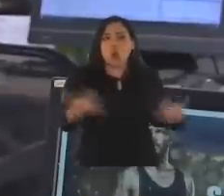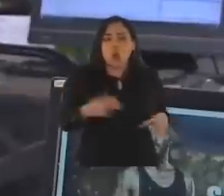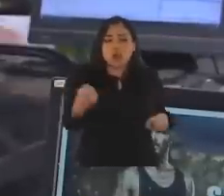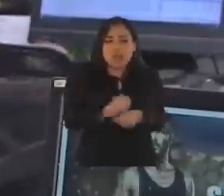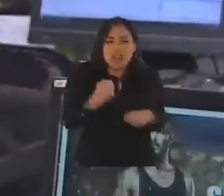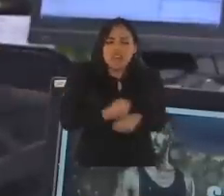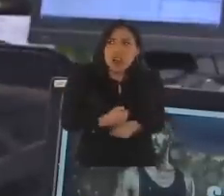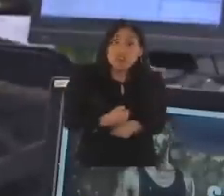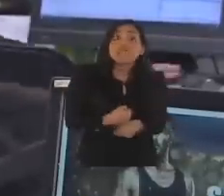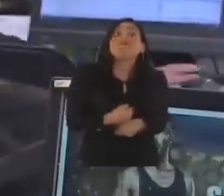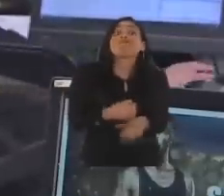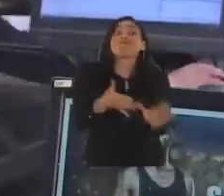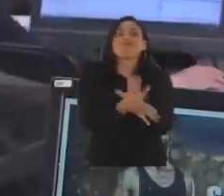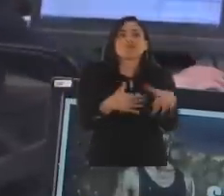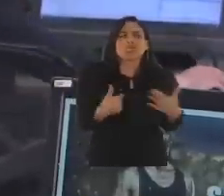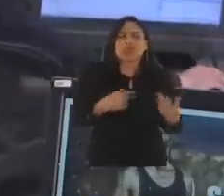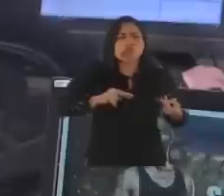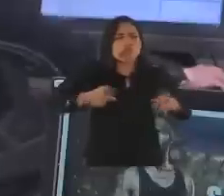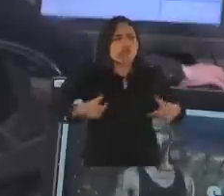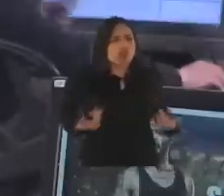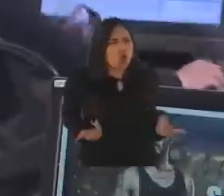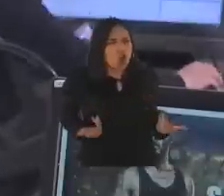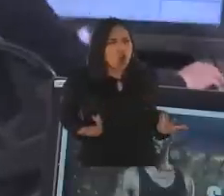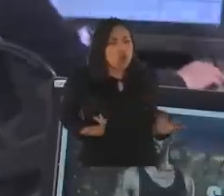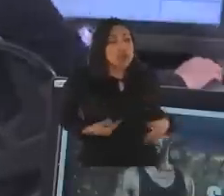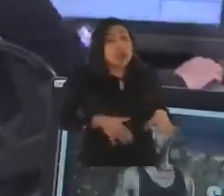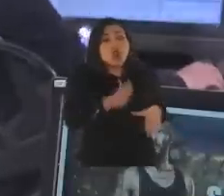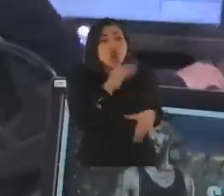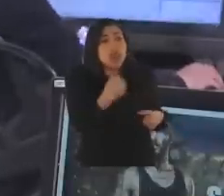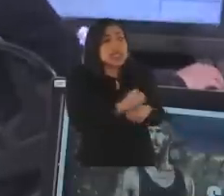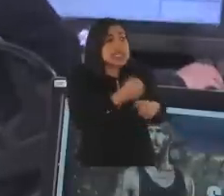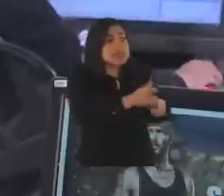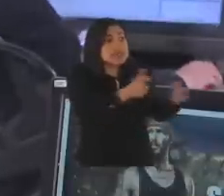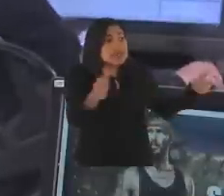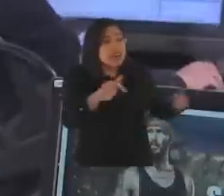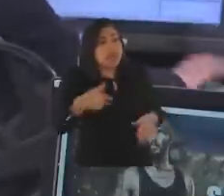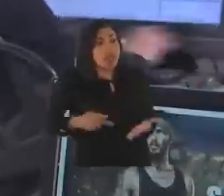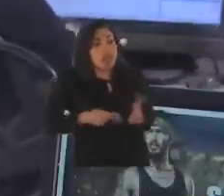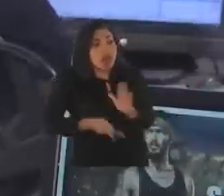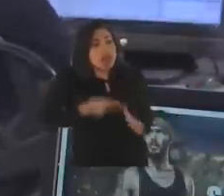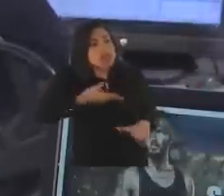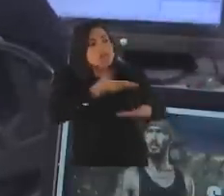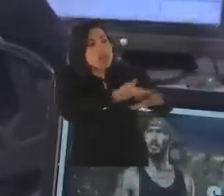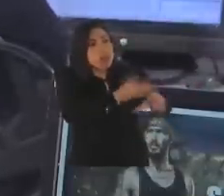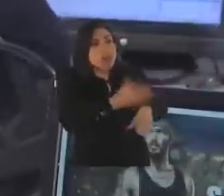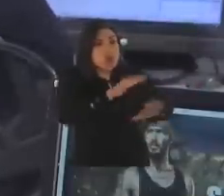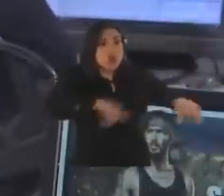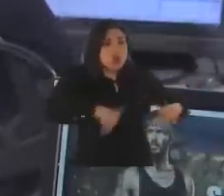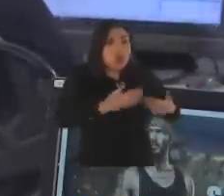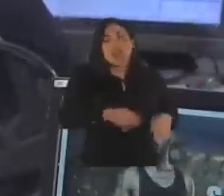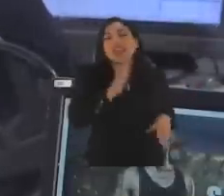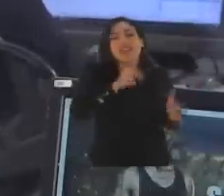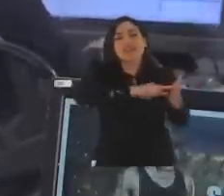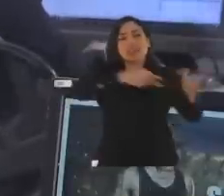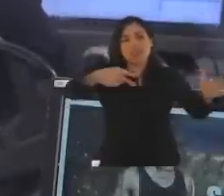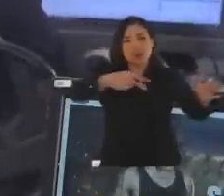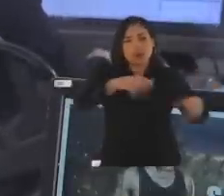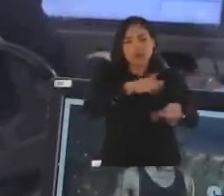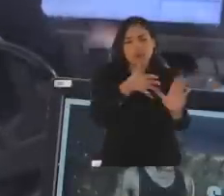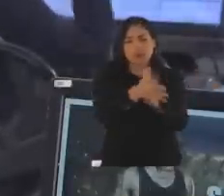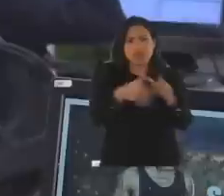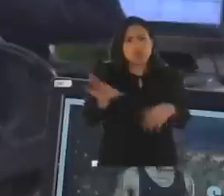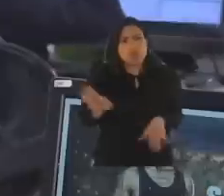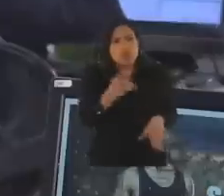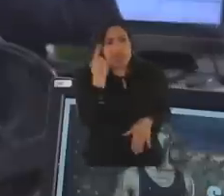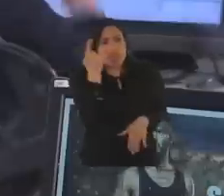laboral, pero una brecha a la inversa. Es decir, tiene más vacantes que postulantes. Es decir, estamos hablando del gremio de la tecnología. Si a usted